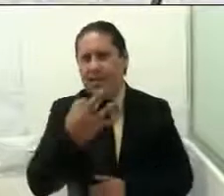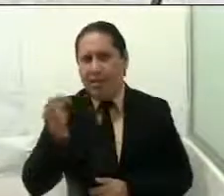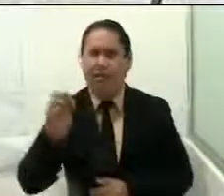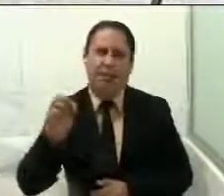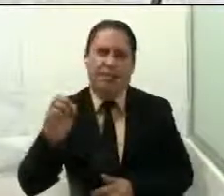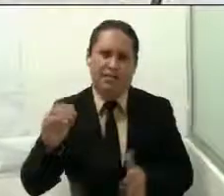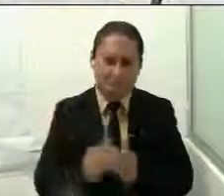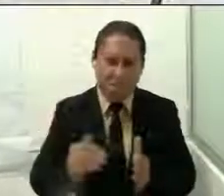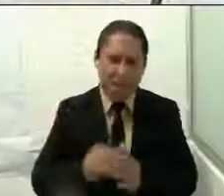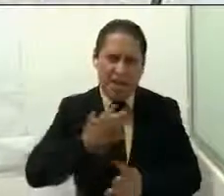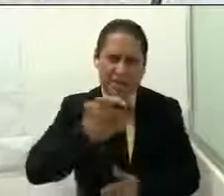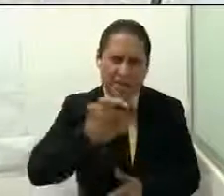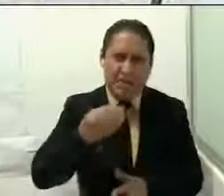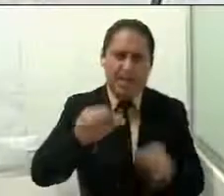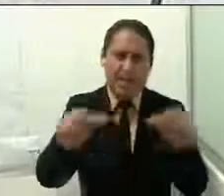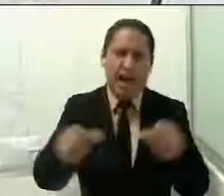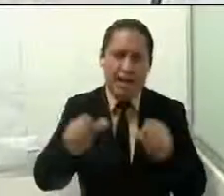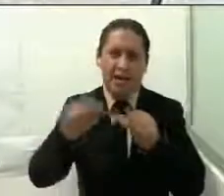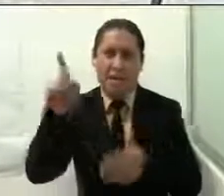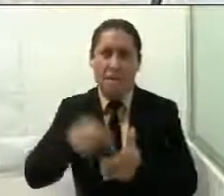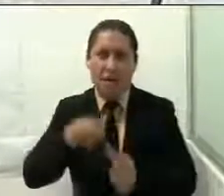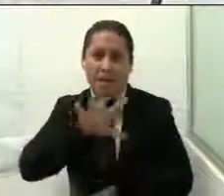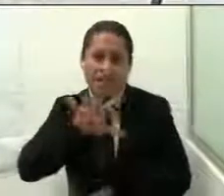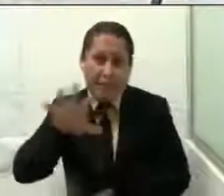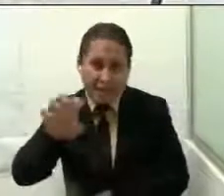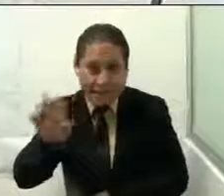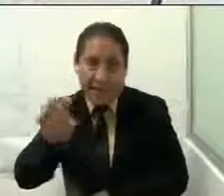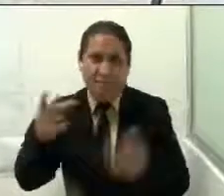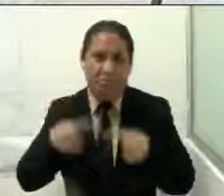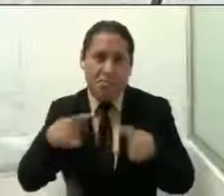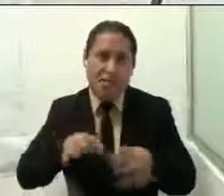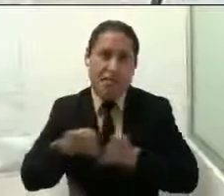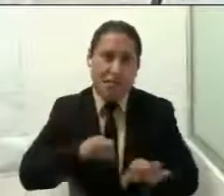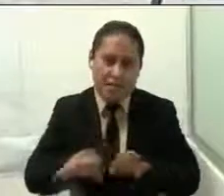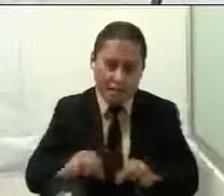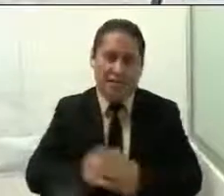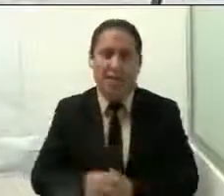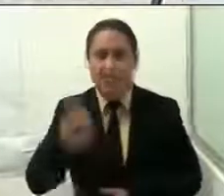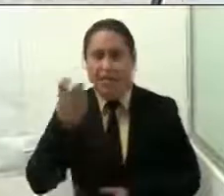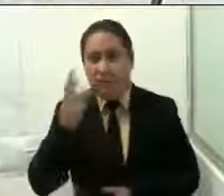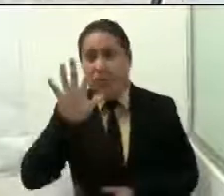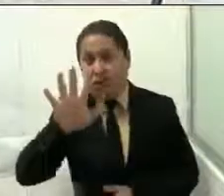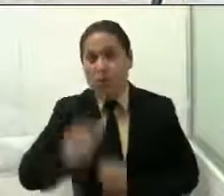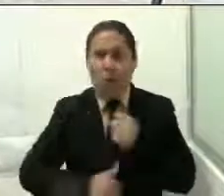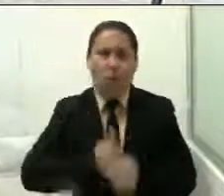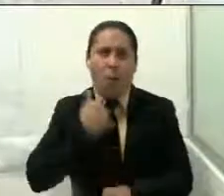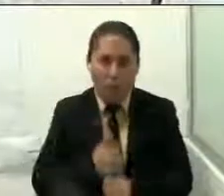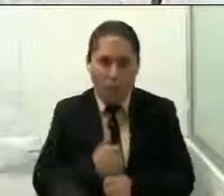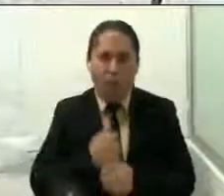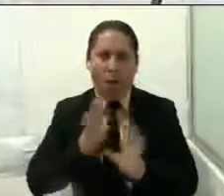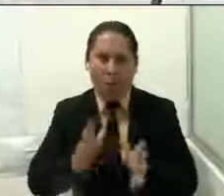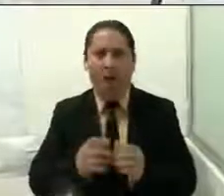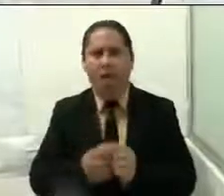hectáreas de mil 585 productores en cinco años se rehabilitaron